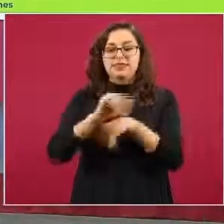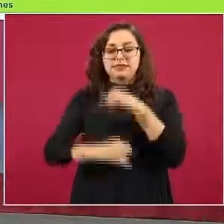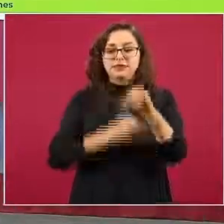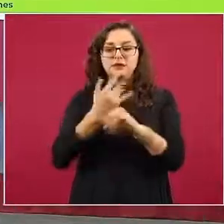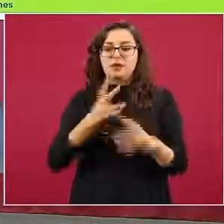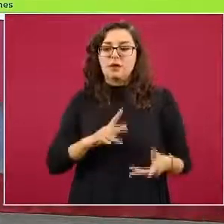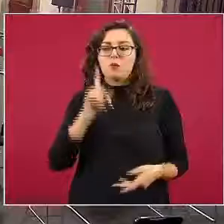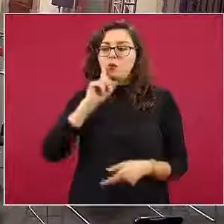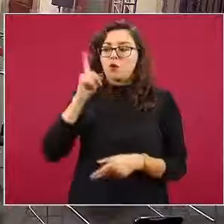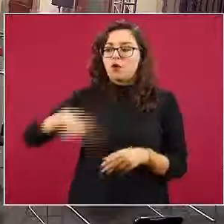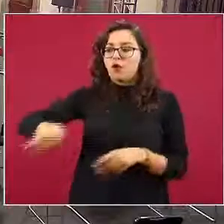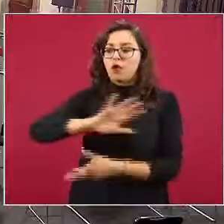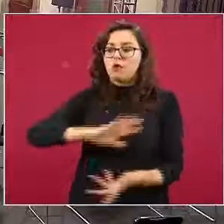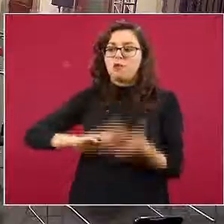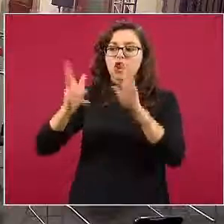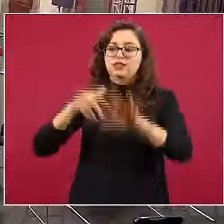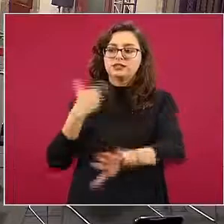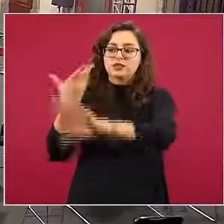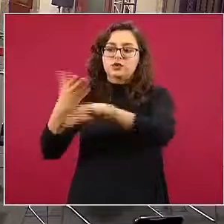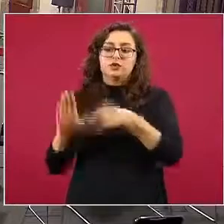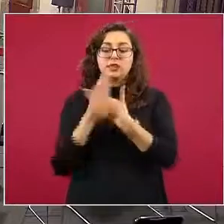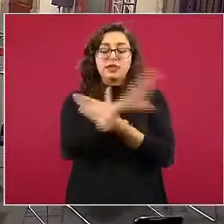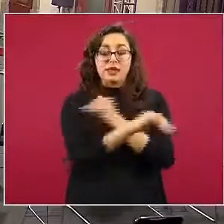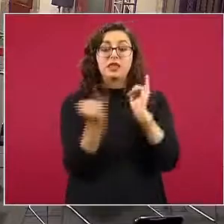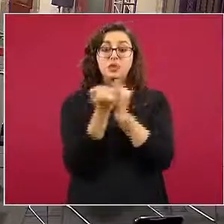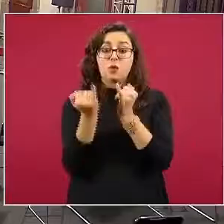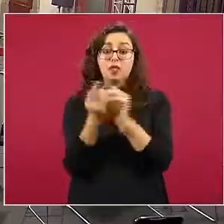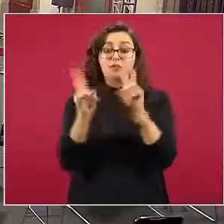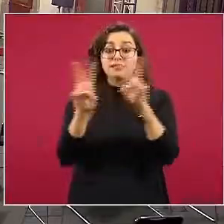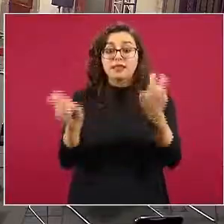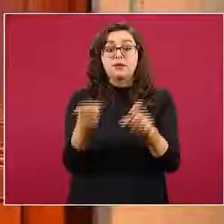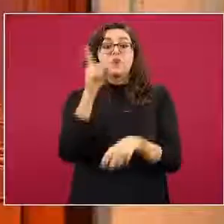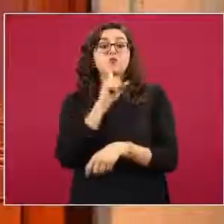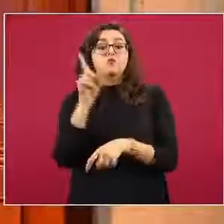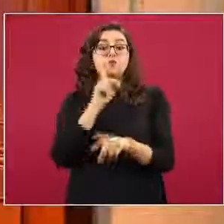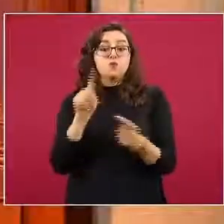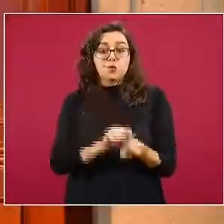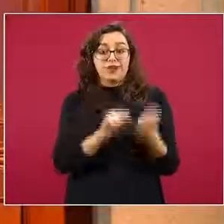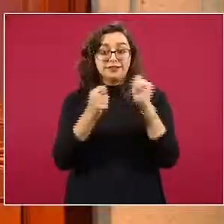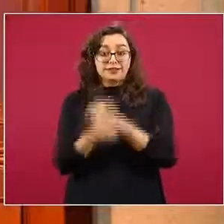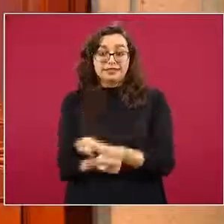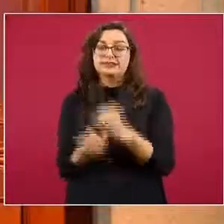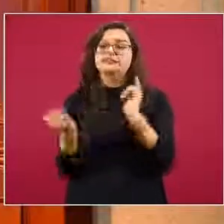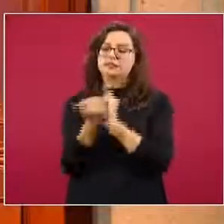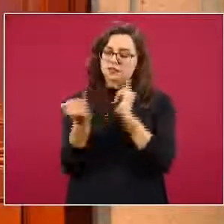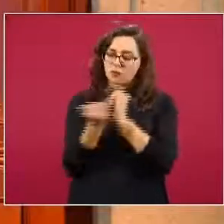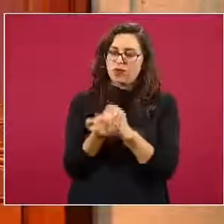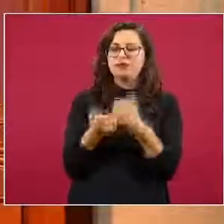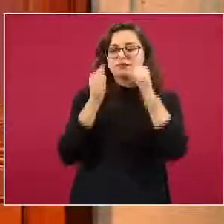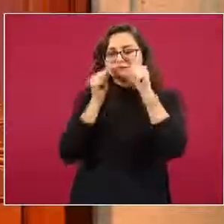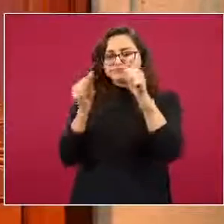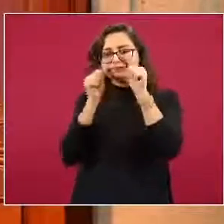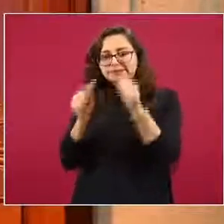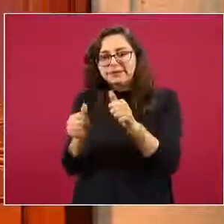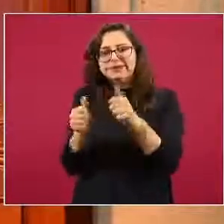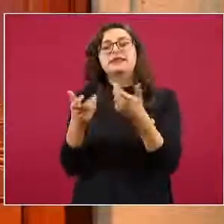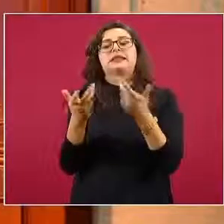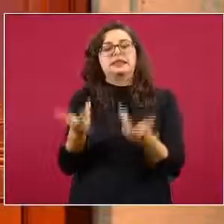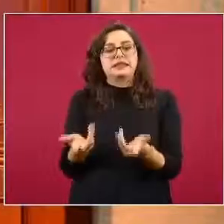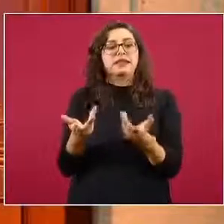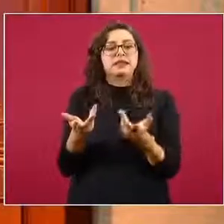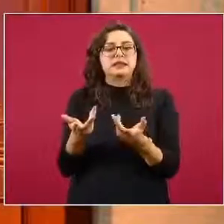y mujeres transexuales también es una de las líneas que se están abordando para poder trabajar